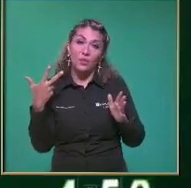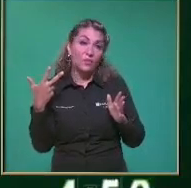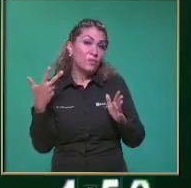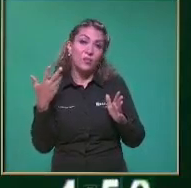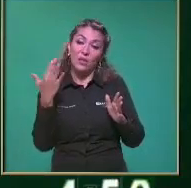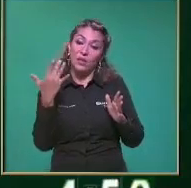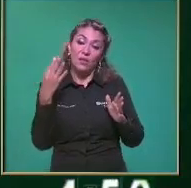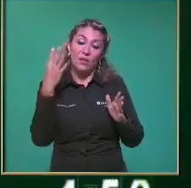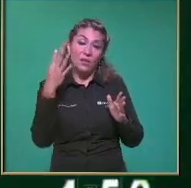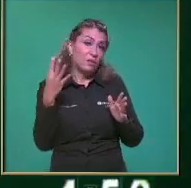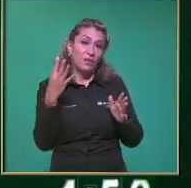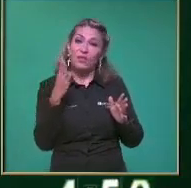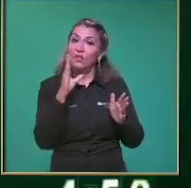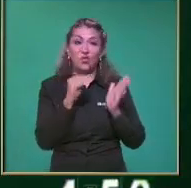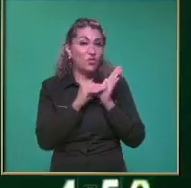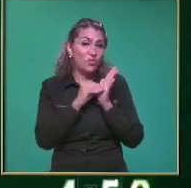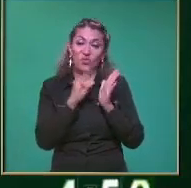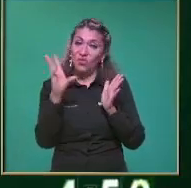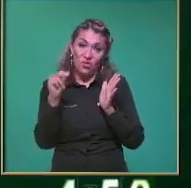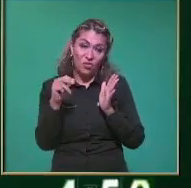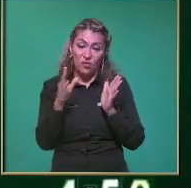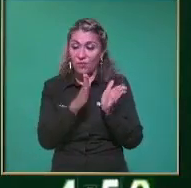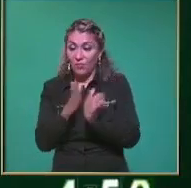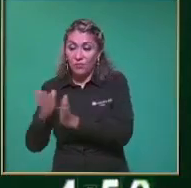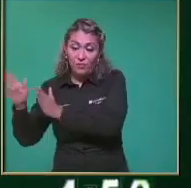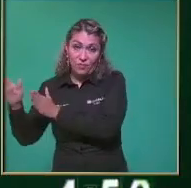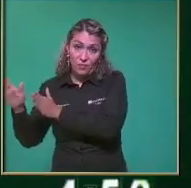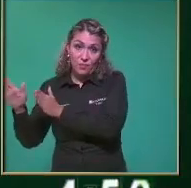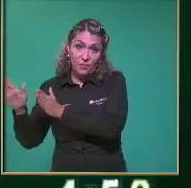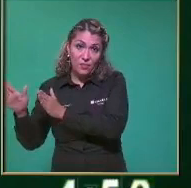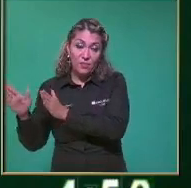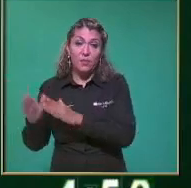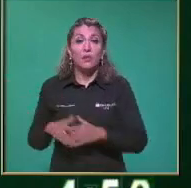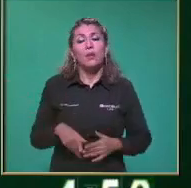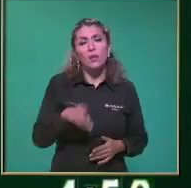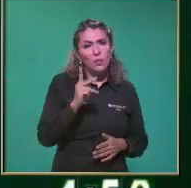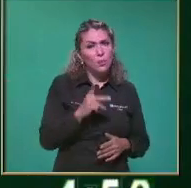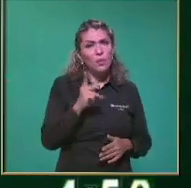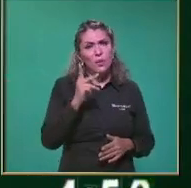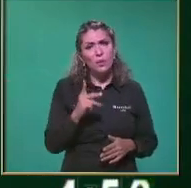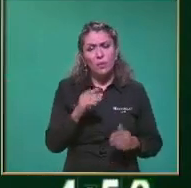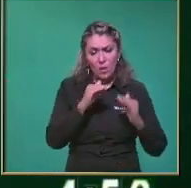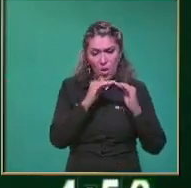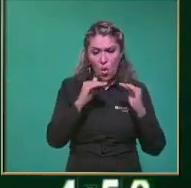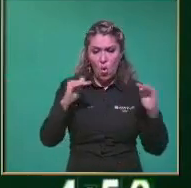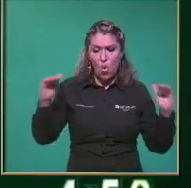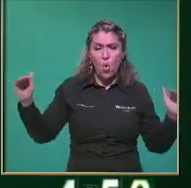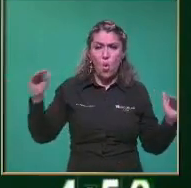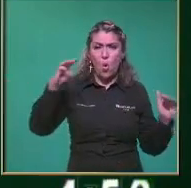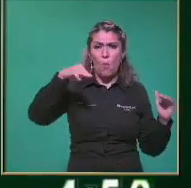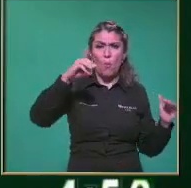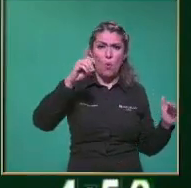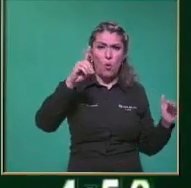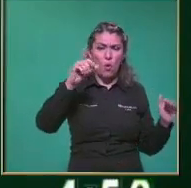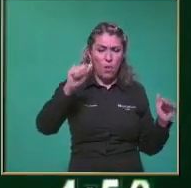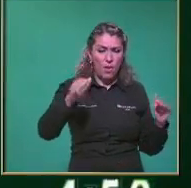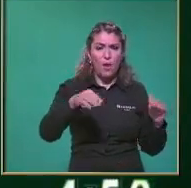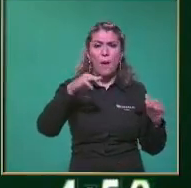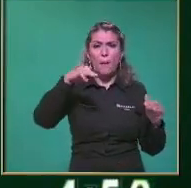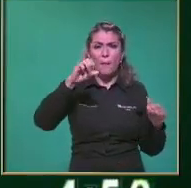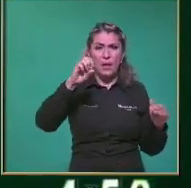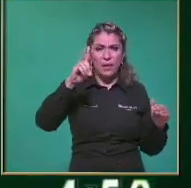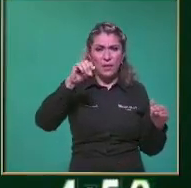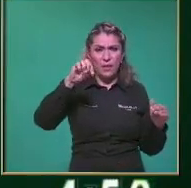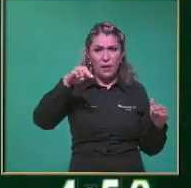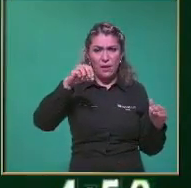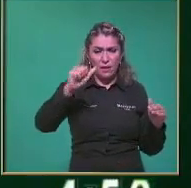54, que son Luis y Sara. Bueno, ¿pero puedo obtener yo aquí cuál es la moda, cuál es la media aritmética y cuál es la mediana?